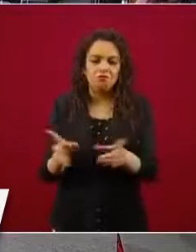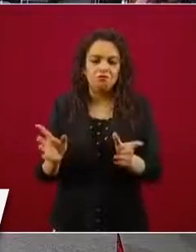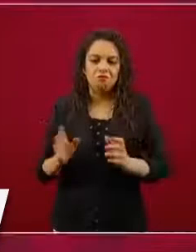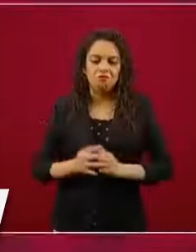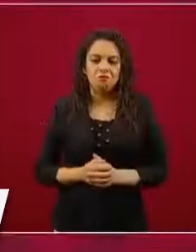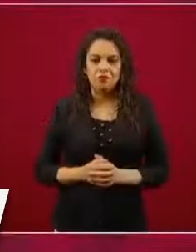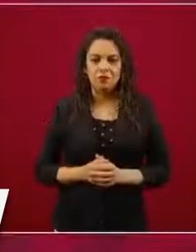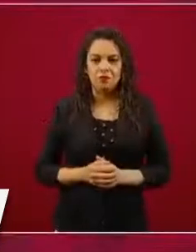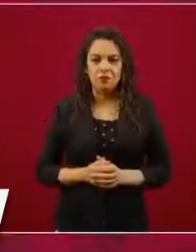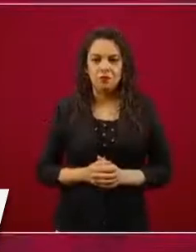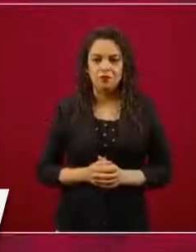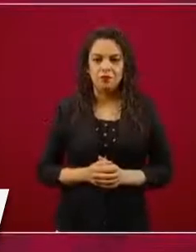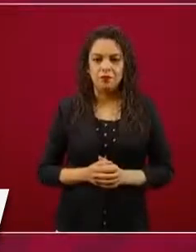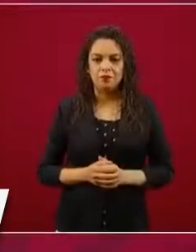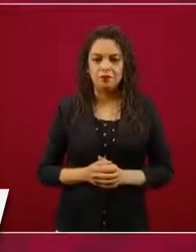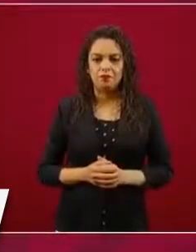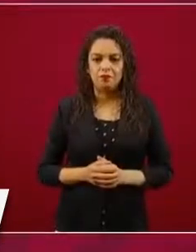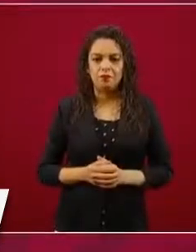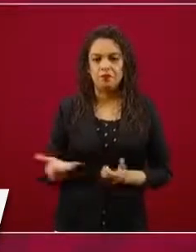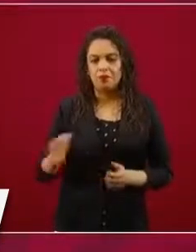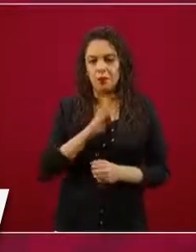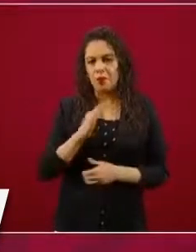Que me den hospedaje